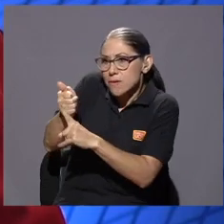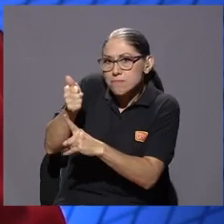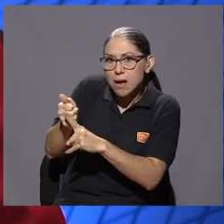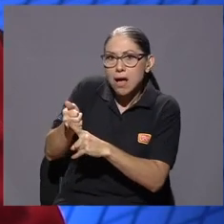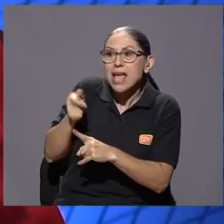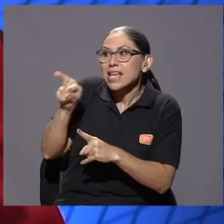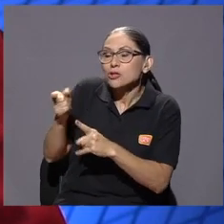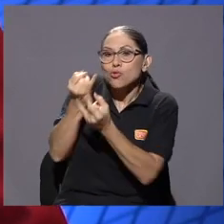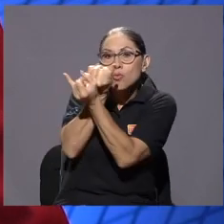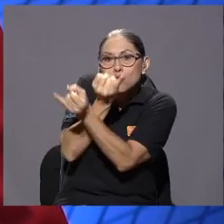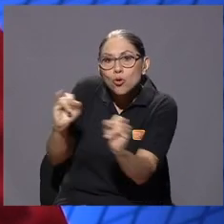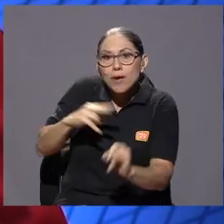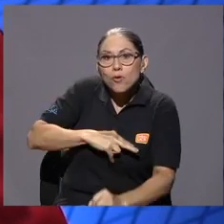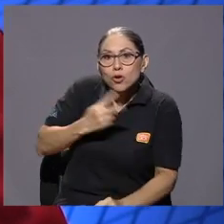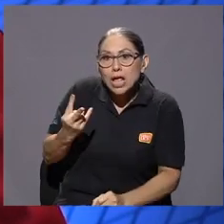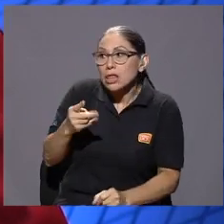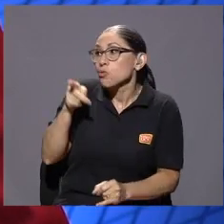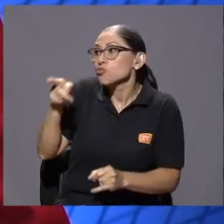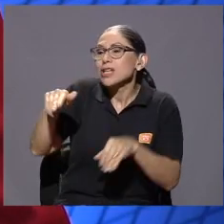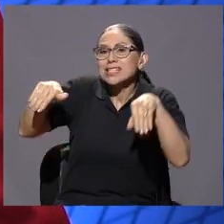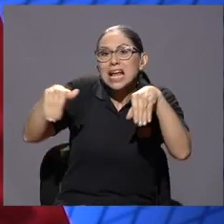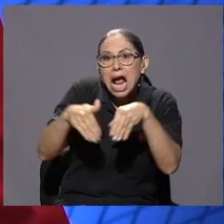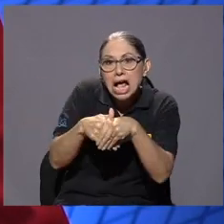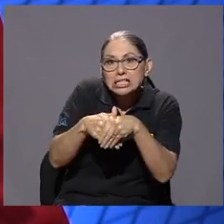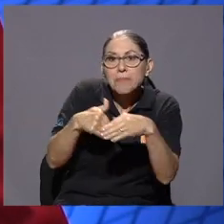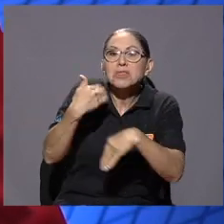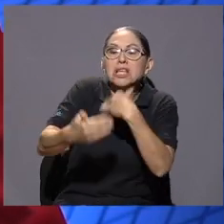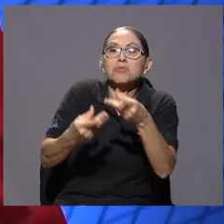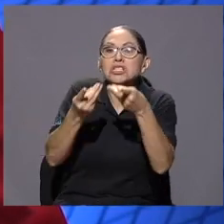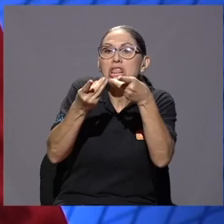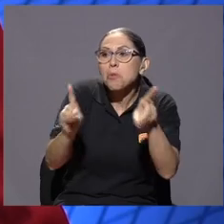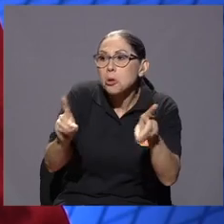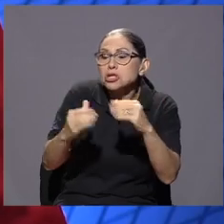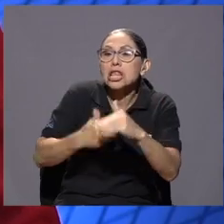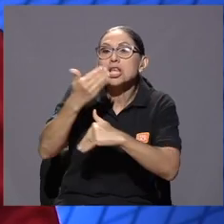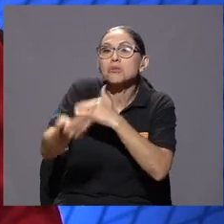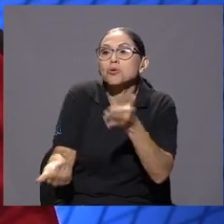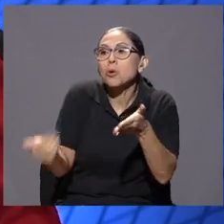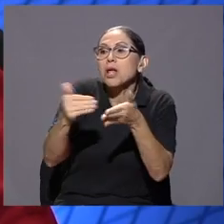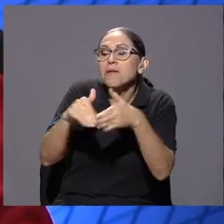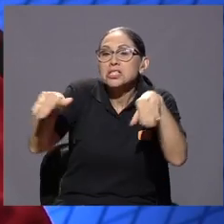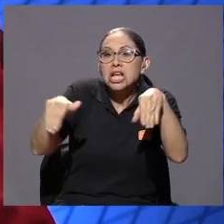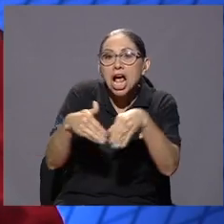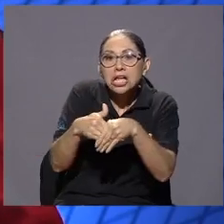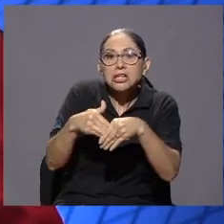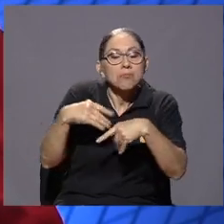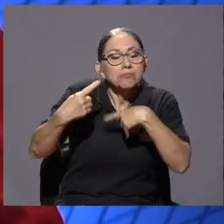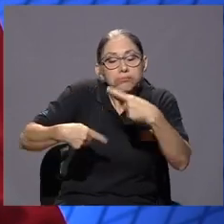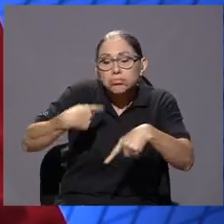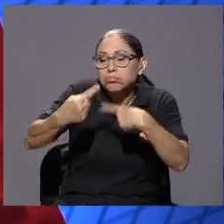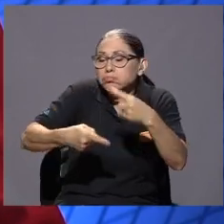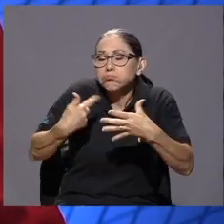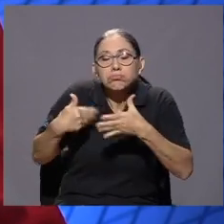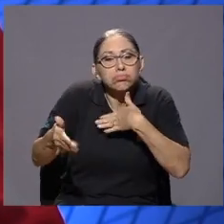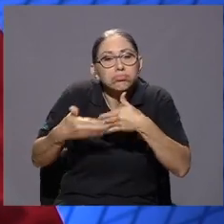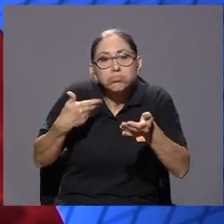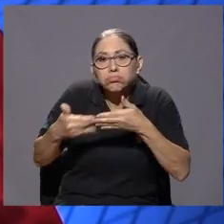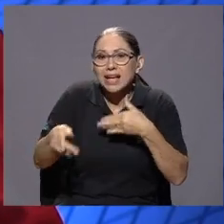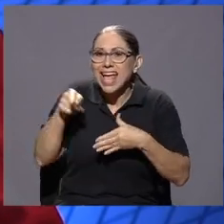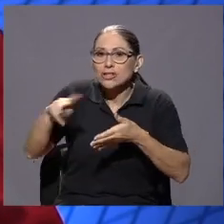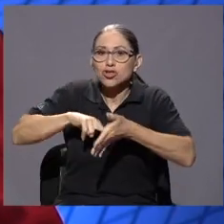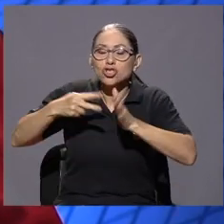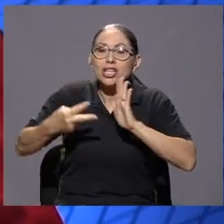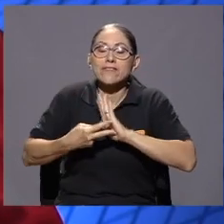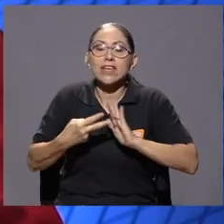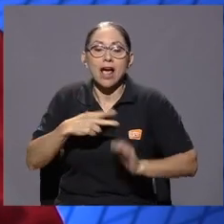vas a casar, te divorcias, te vuelves a casar de ahí, hasta 5 veces y más, ¿verdad? Ese es el